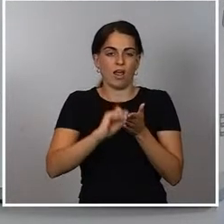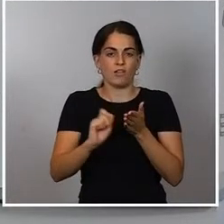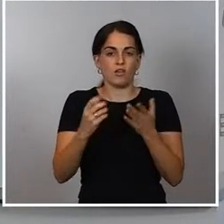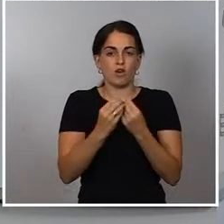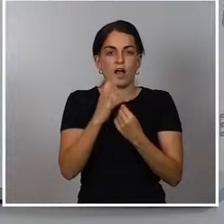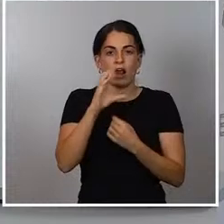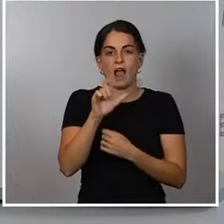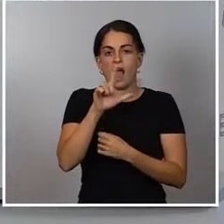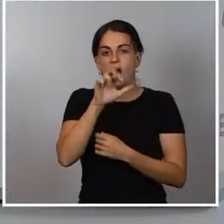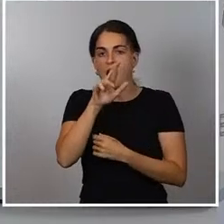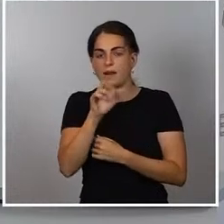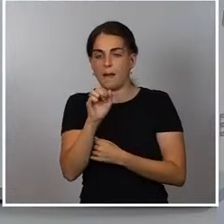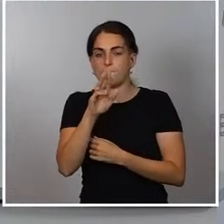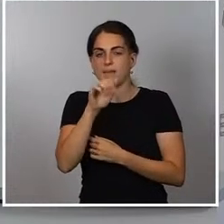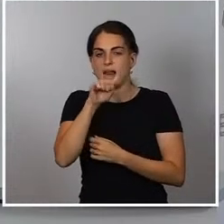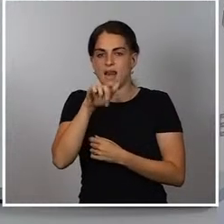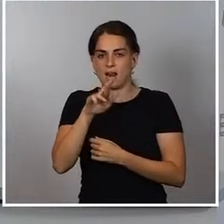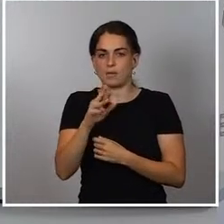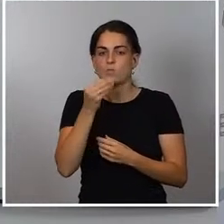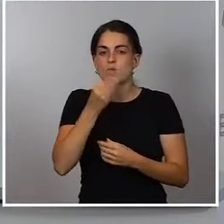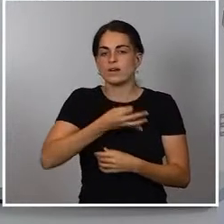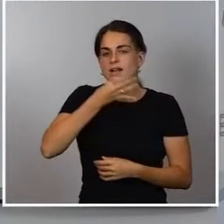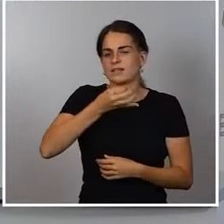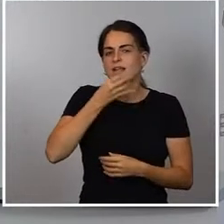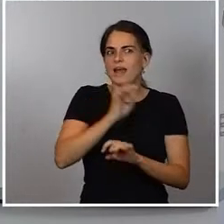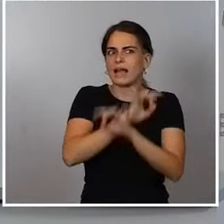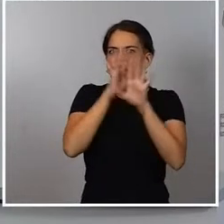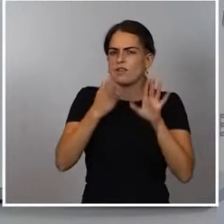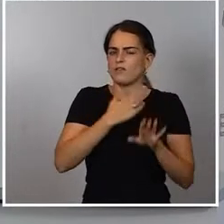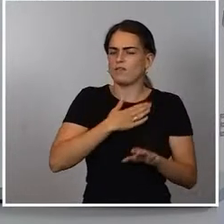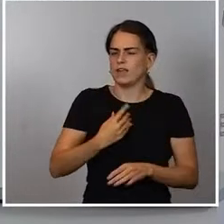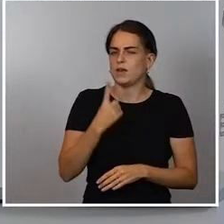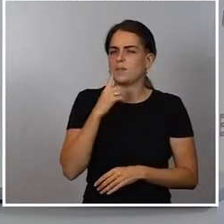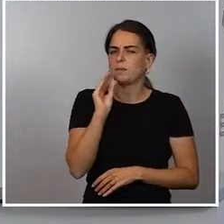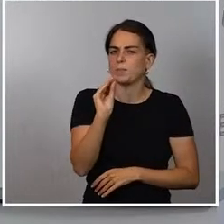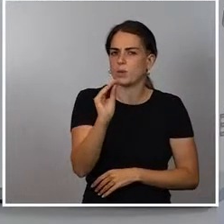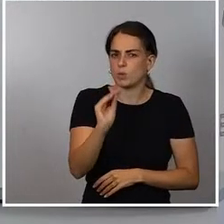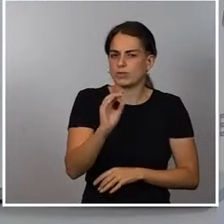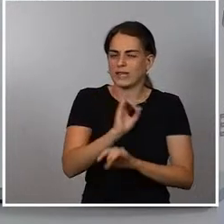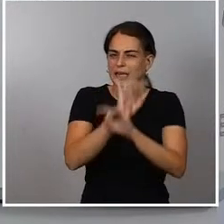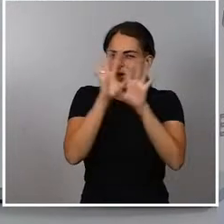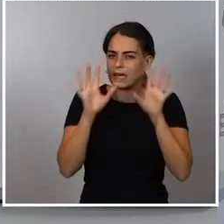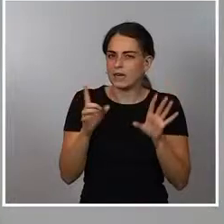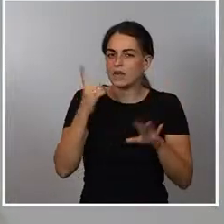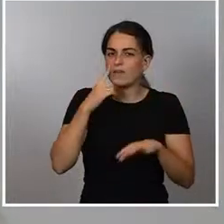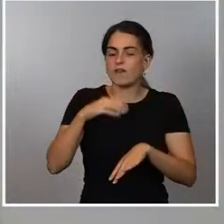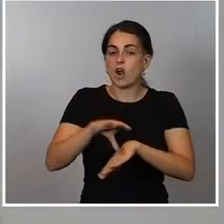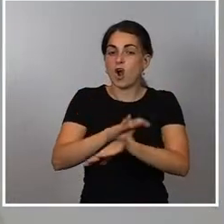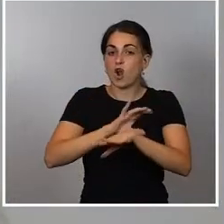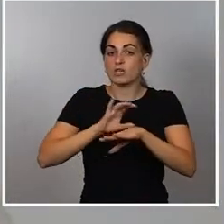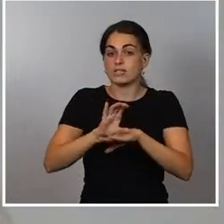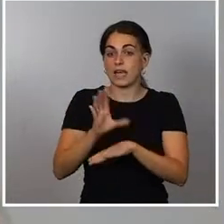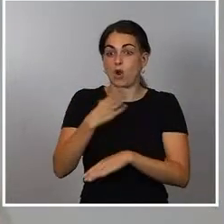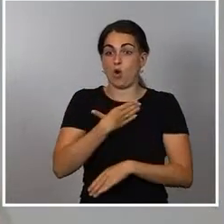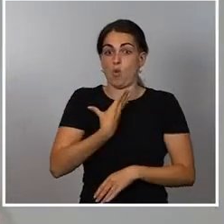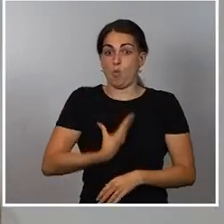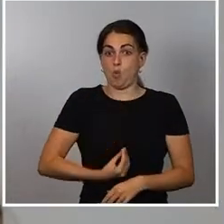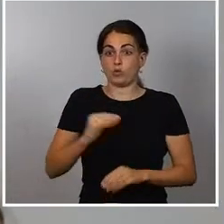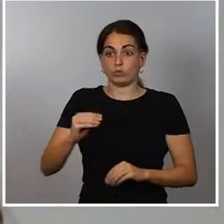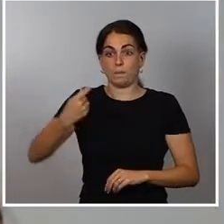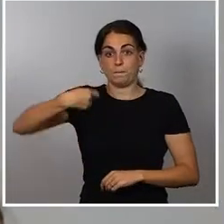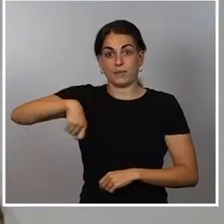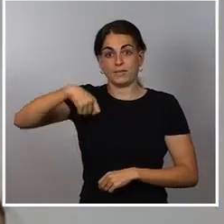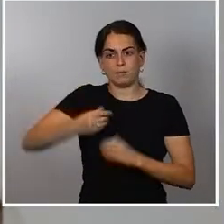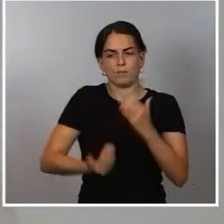tardes ministra si yo también quería una aclaración quería saber si el consejero de murcia porque el presidente de murcia esta mañana a strba